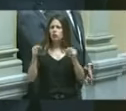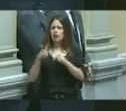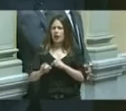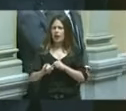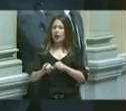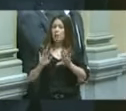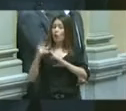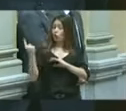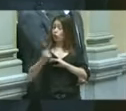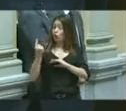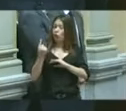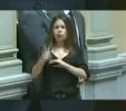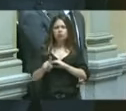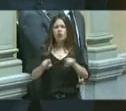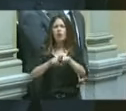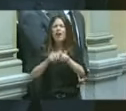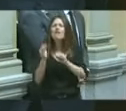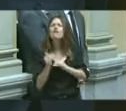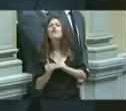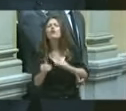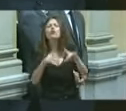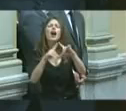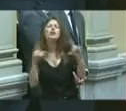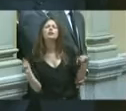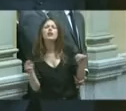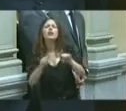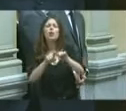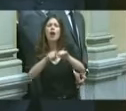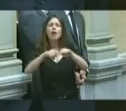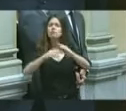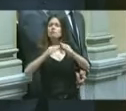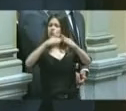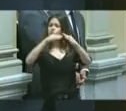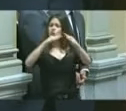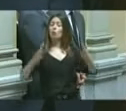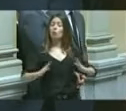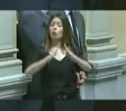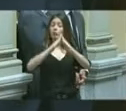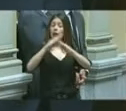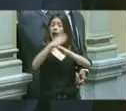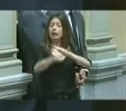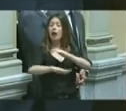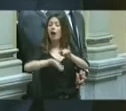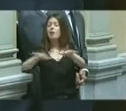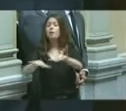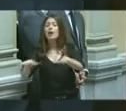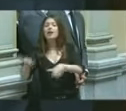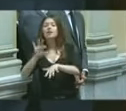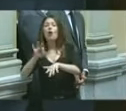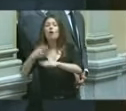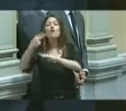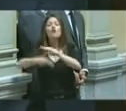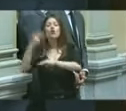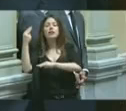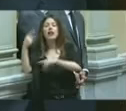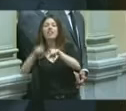estamos solos. El horizonte de Asturias no se para en las agujas de la cordillera, en las playas que se rinden al mar, ni en las eses de frontera que dibujan